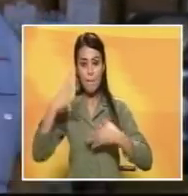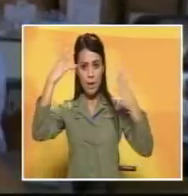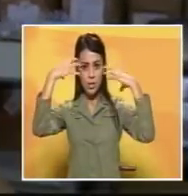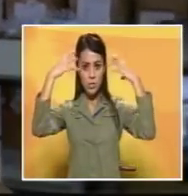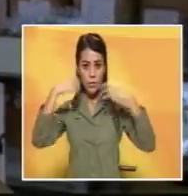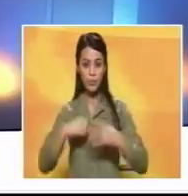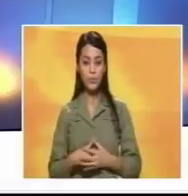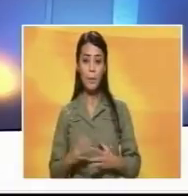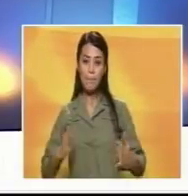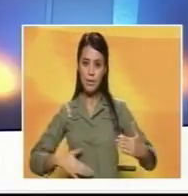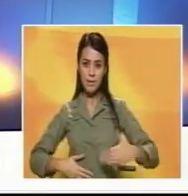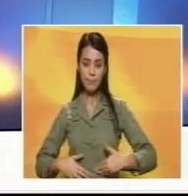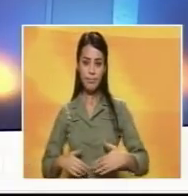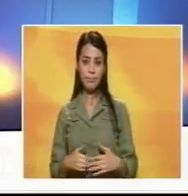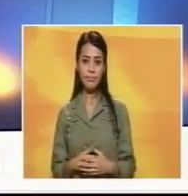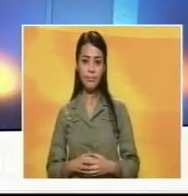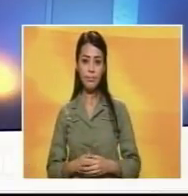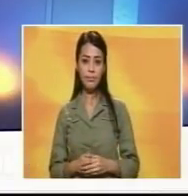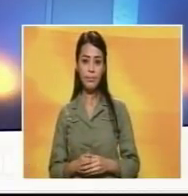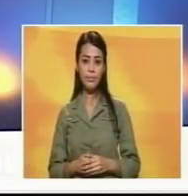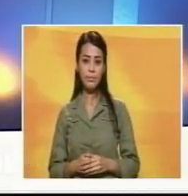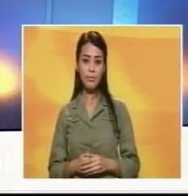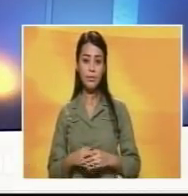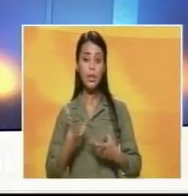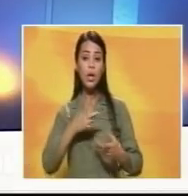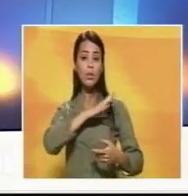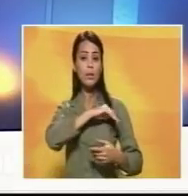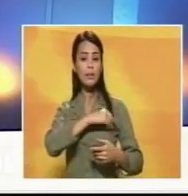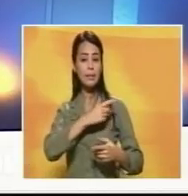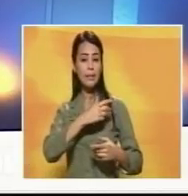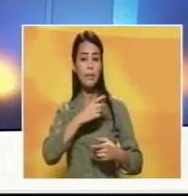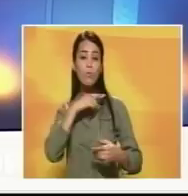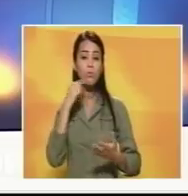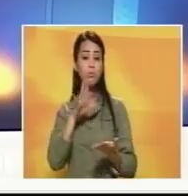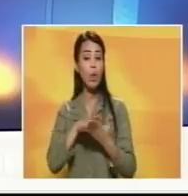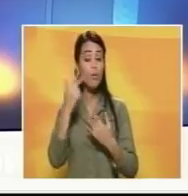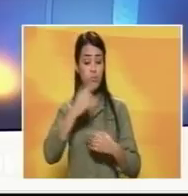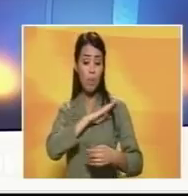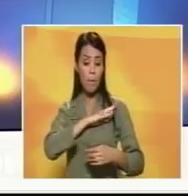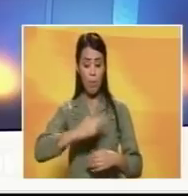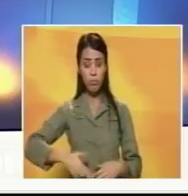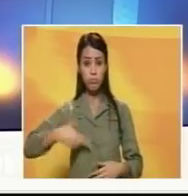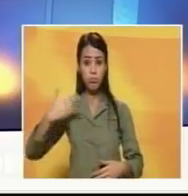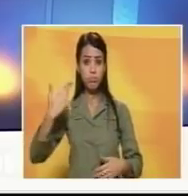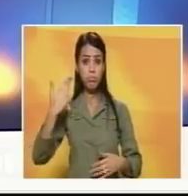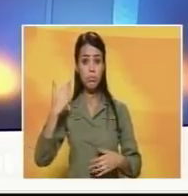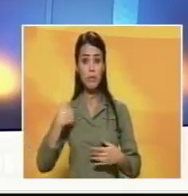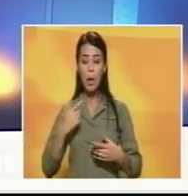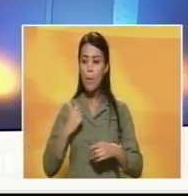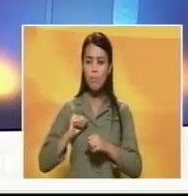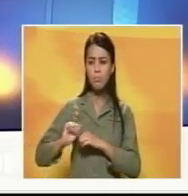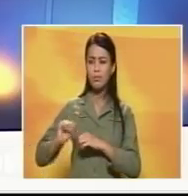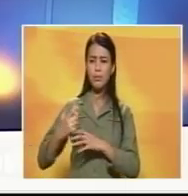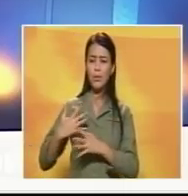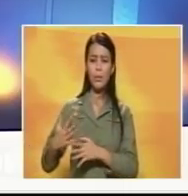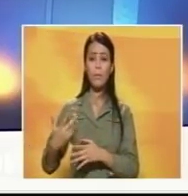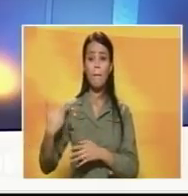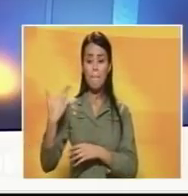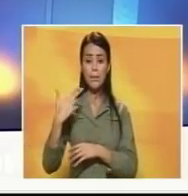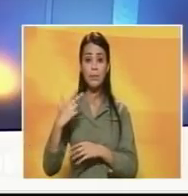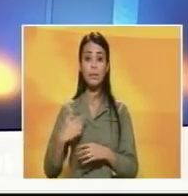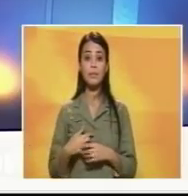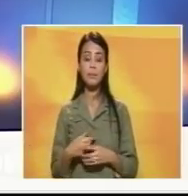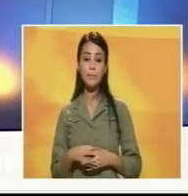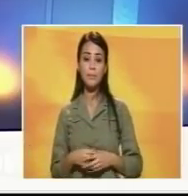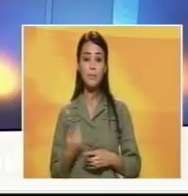desechables. Un detective de CICPC fue asesinado con su propia arma de fuego tras resistirse a un robo perpetrado en la parroquia San